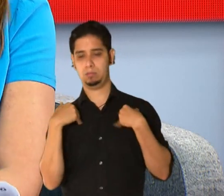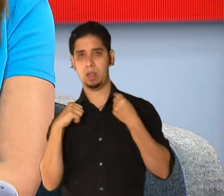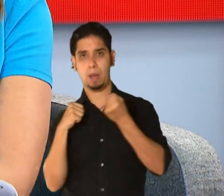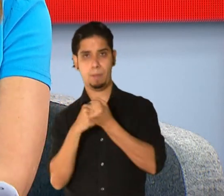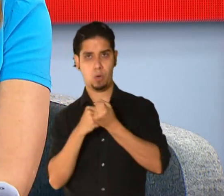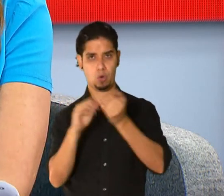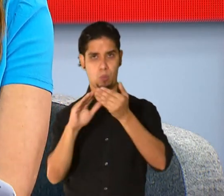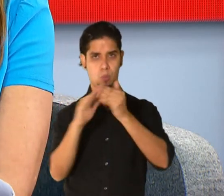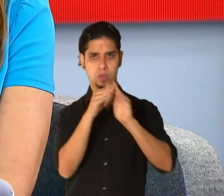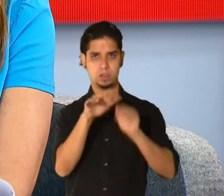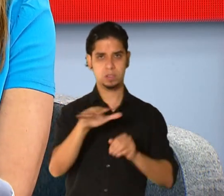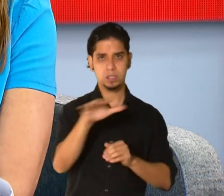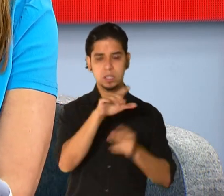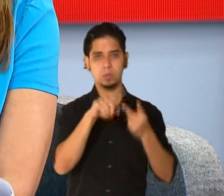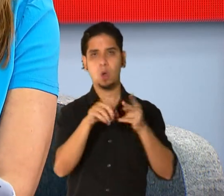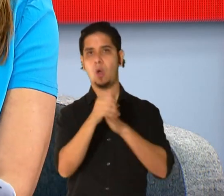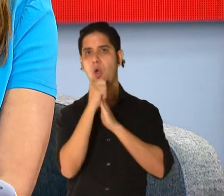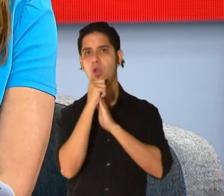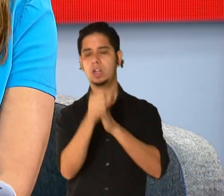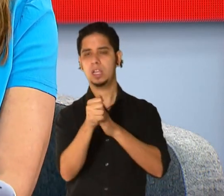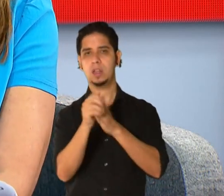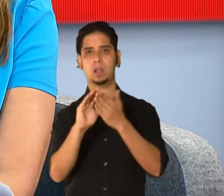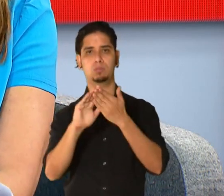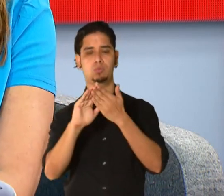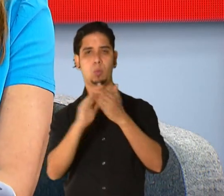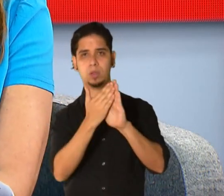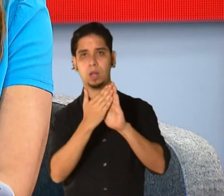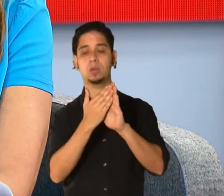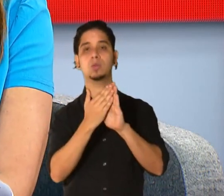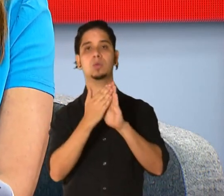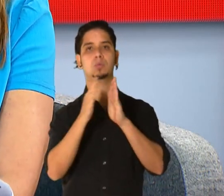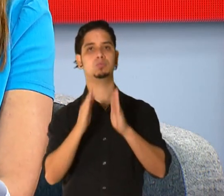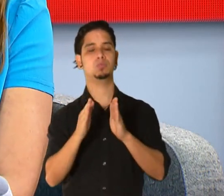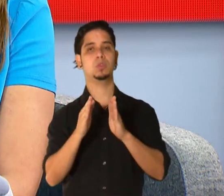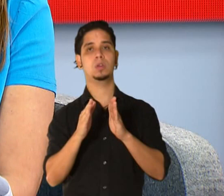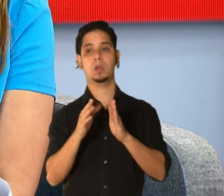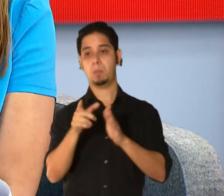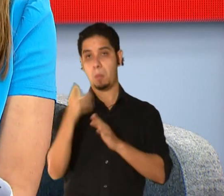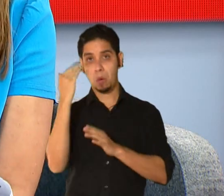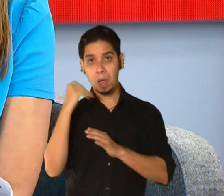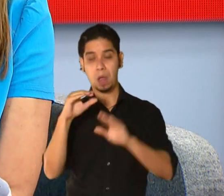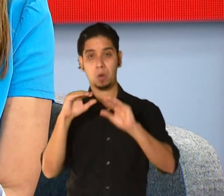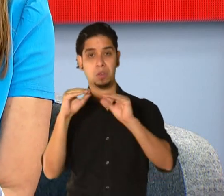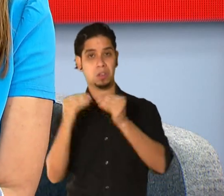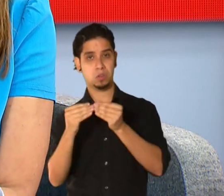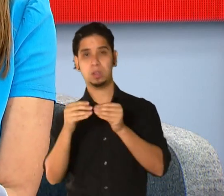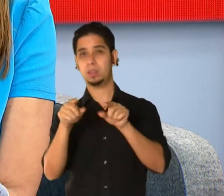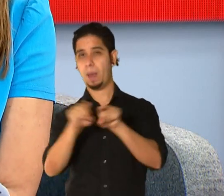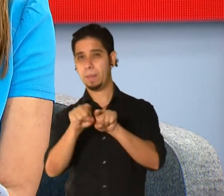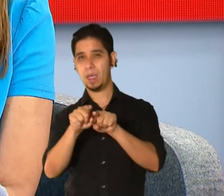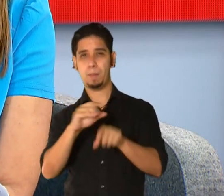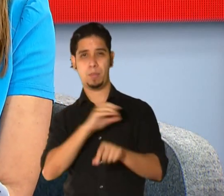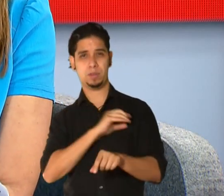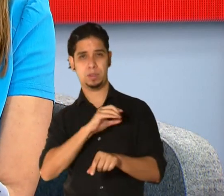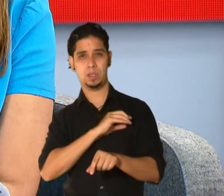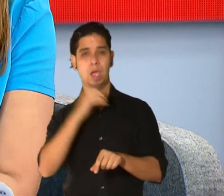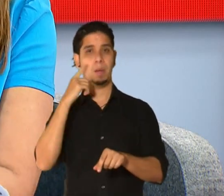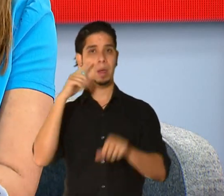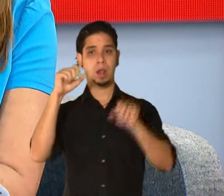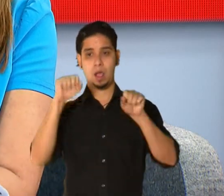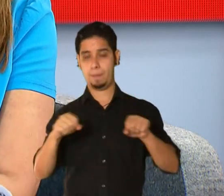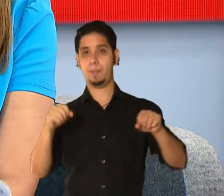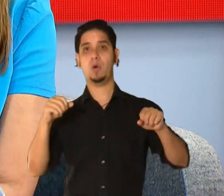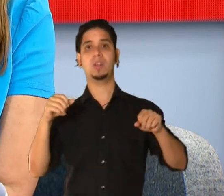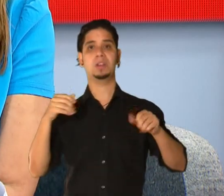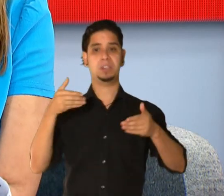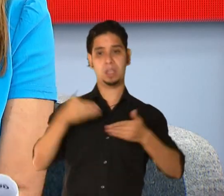municipios, de los líderes comunitarios, que hay muchas comunidades muy bien organizadas, de la policía para poder asistirles en la entrada y